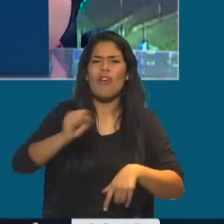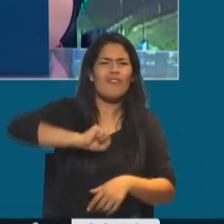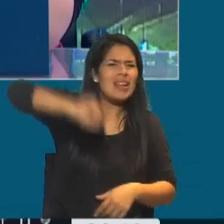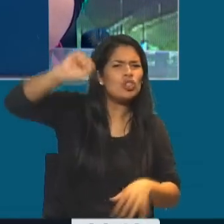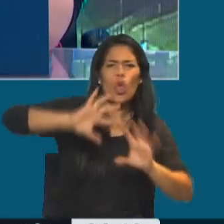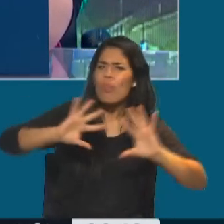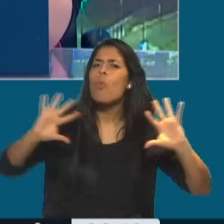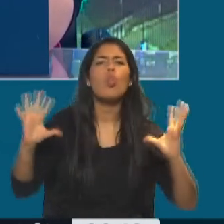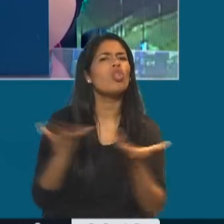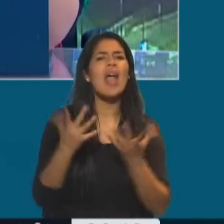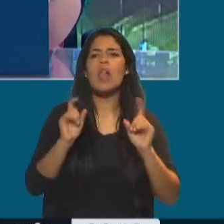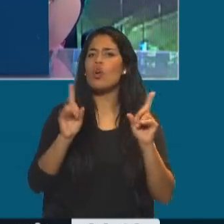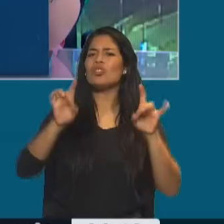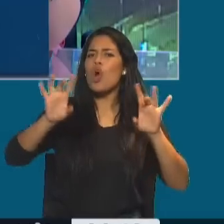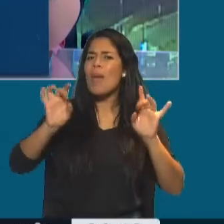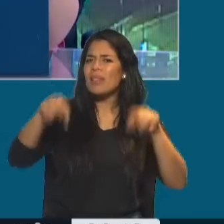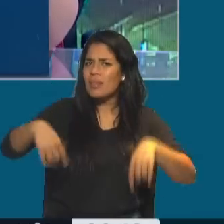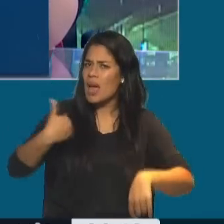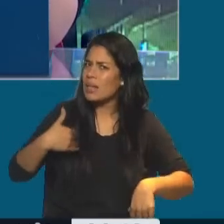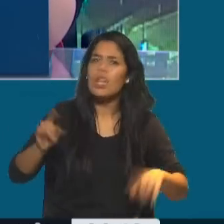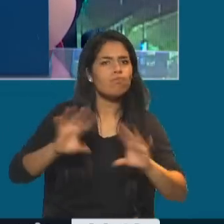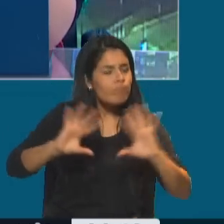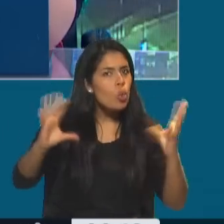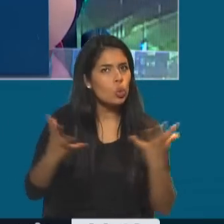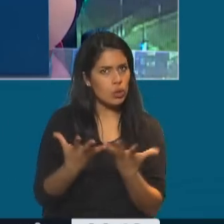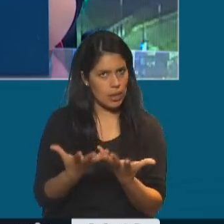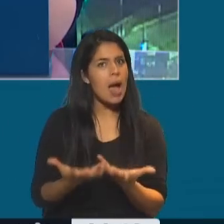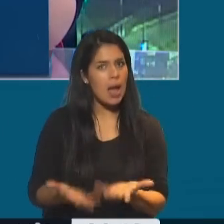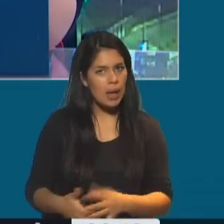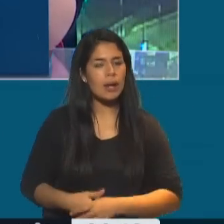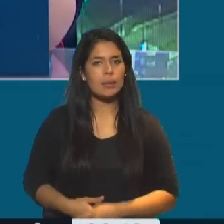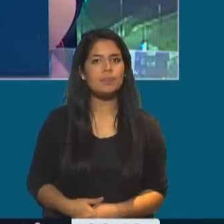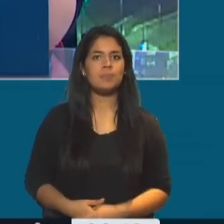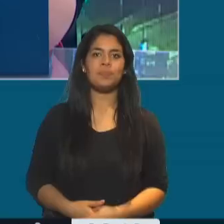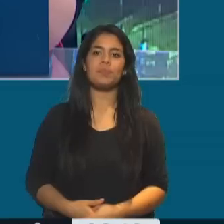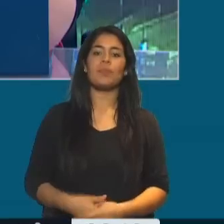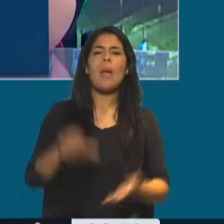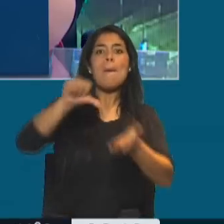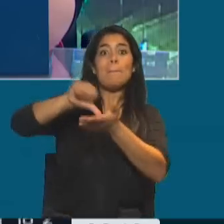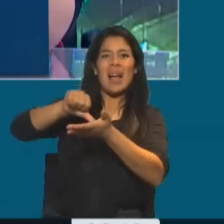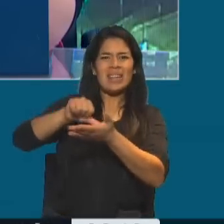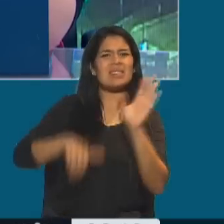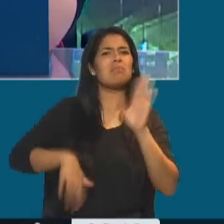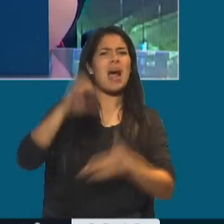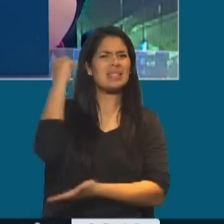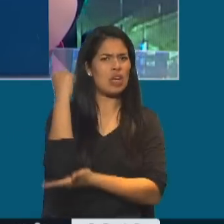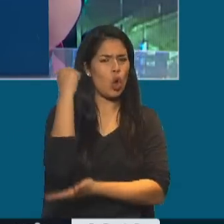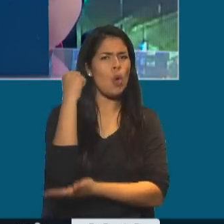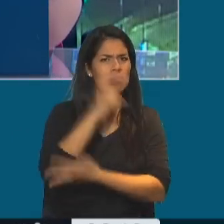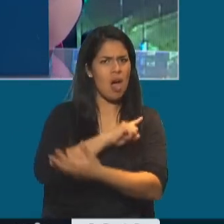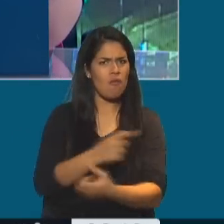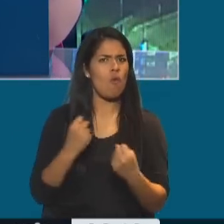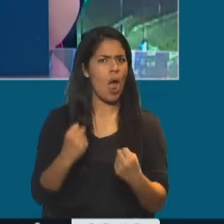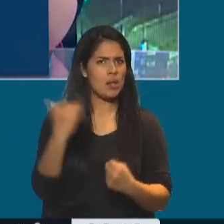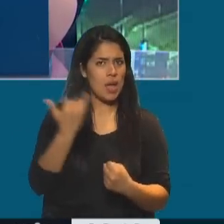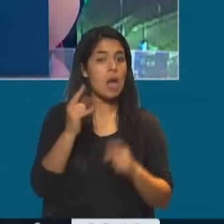y de un pronóstico de recesión, ¿sí?, que se anticipa en las principales potencias. Una brecha con